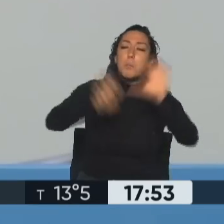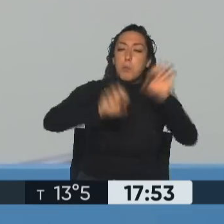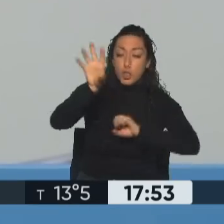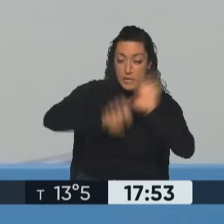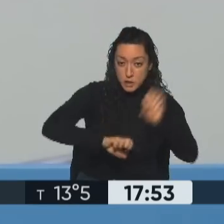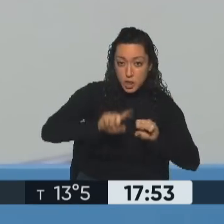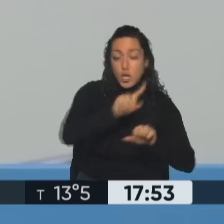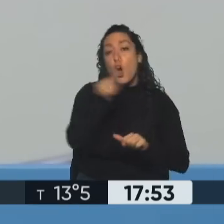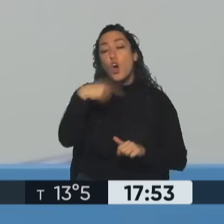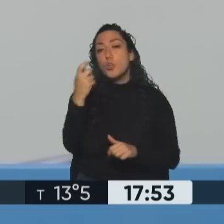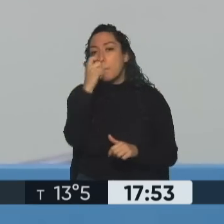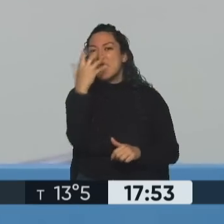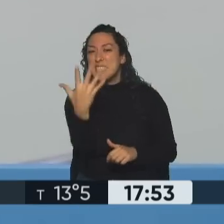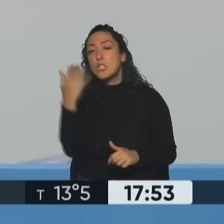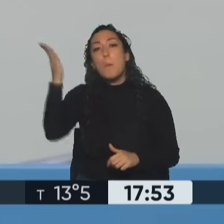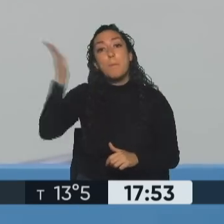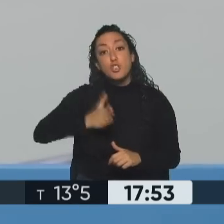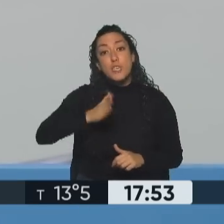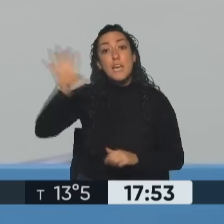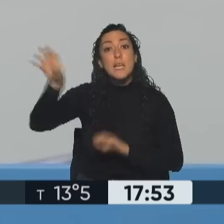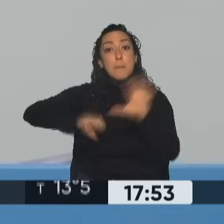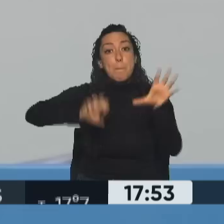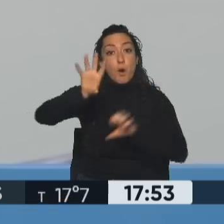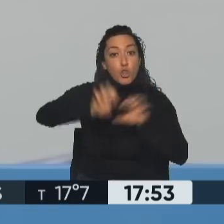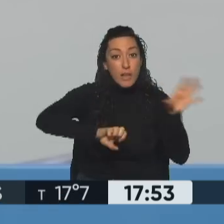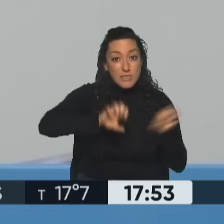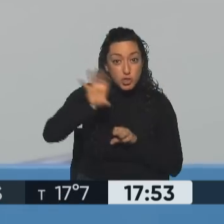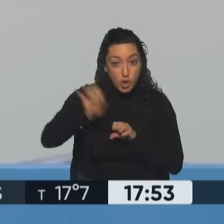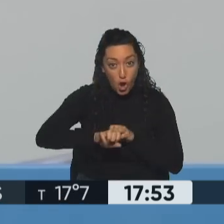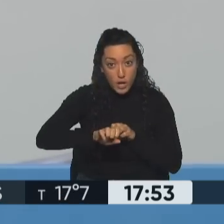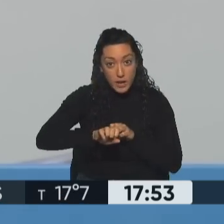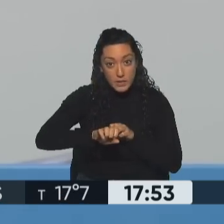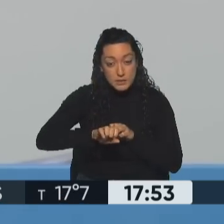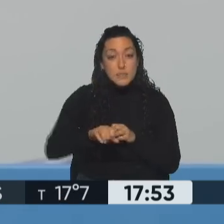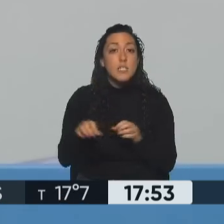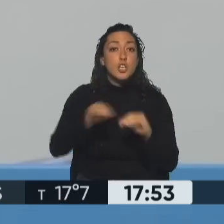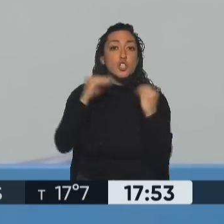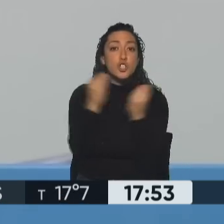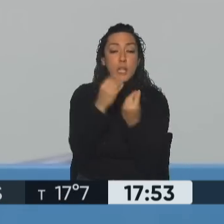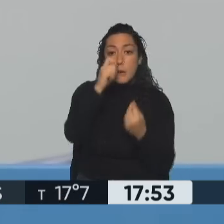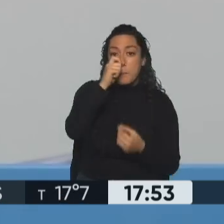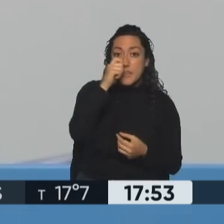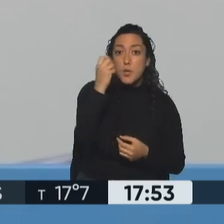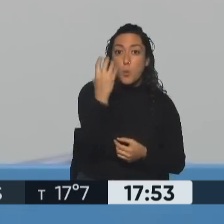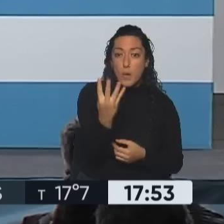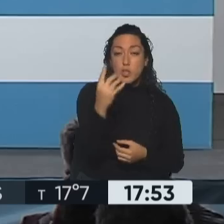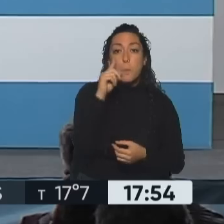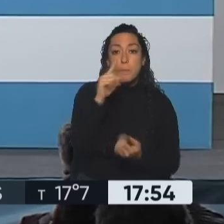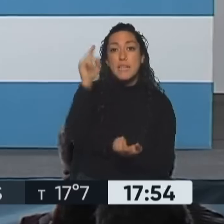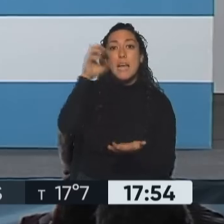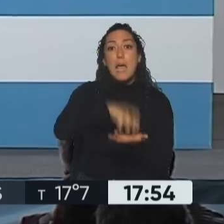Y el otro 25% de las importaciones lo explican 24.000